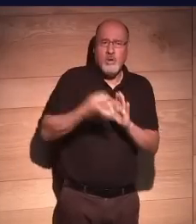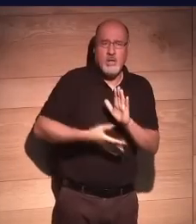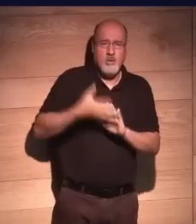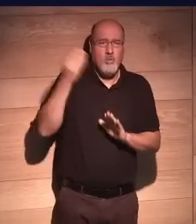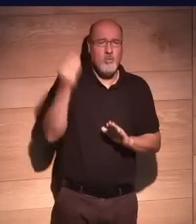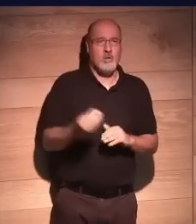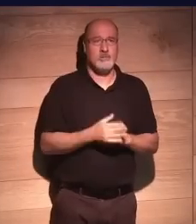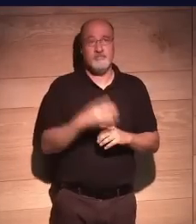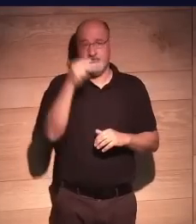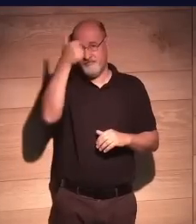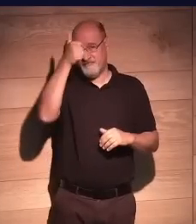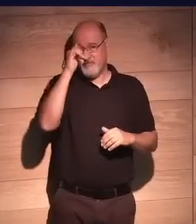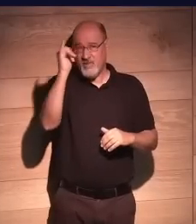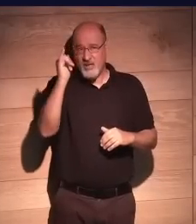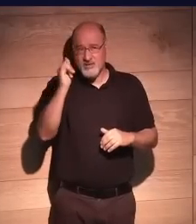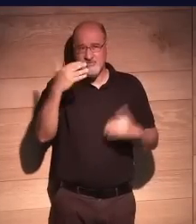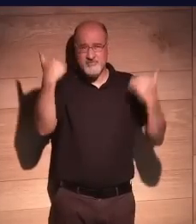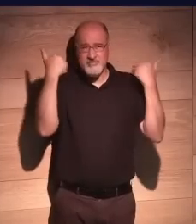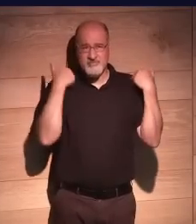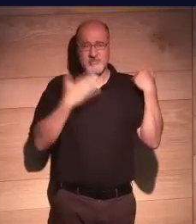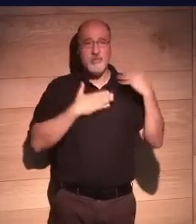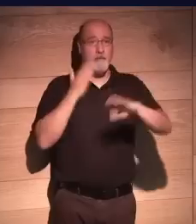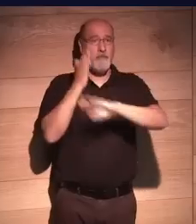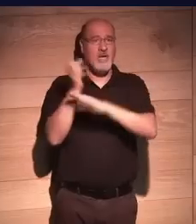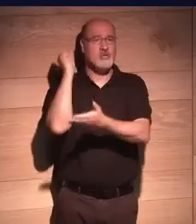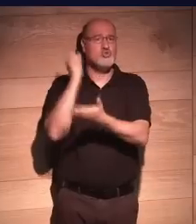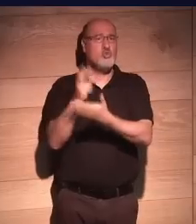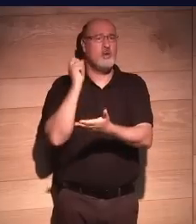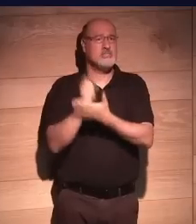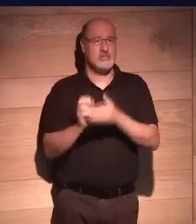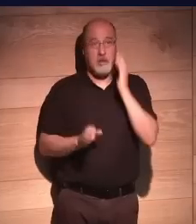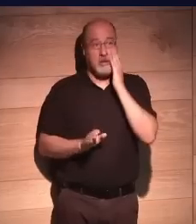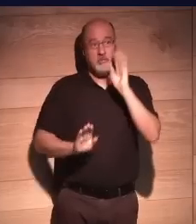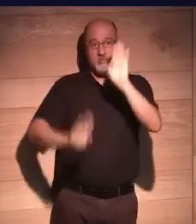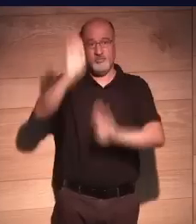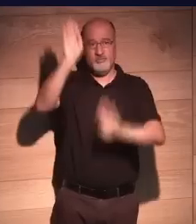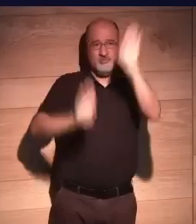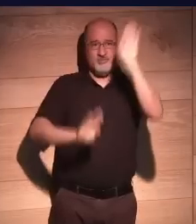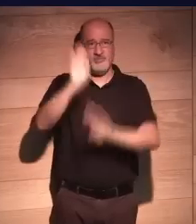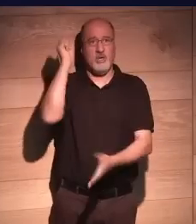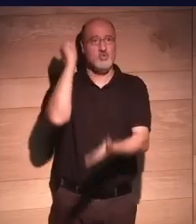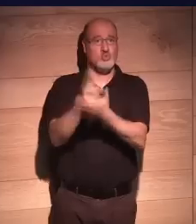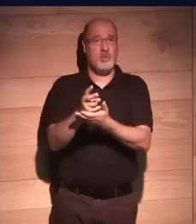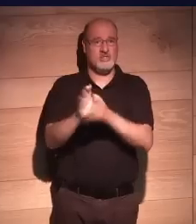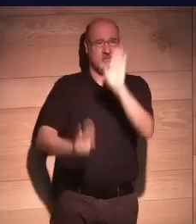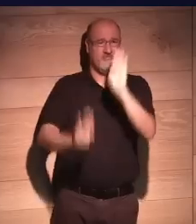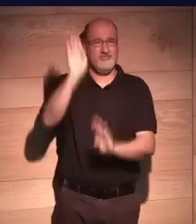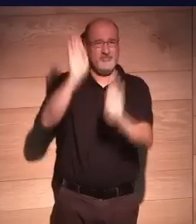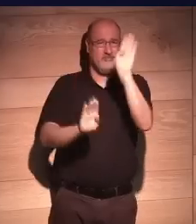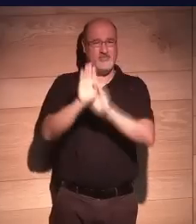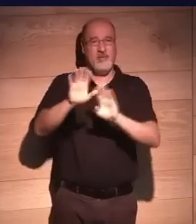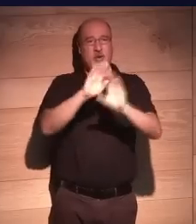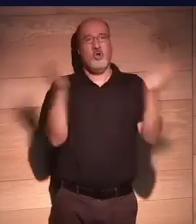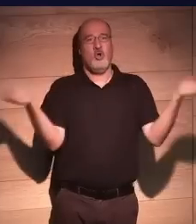dedica a ir a subastas de contenedores de estos, ¿no? Vale. Y